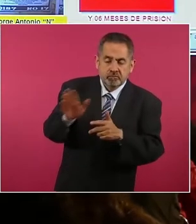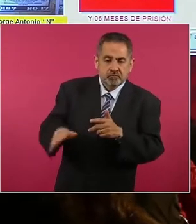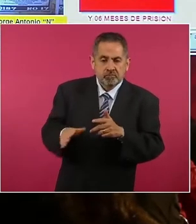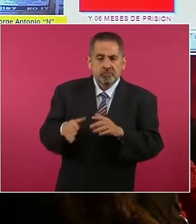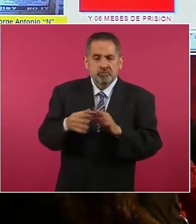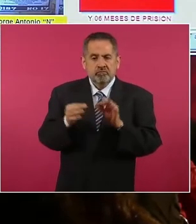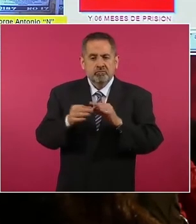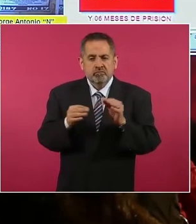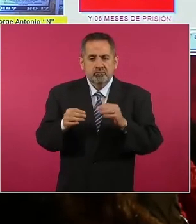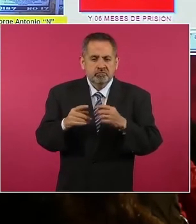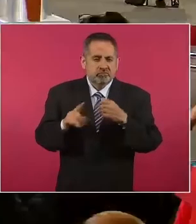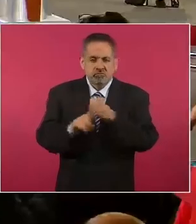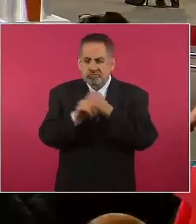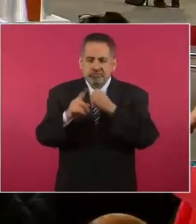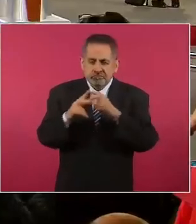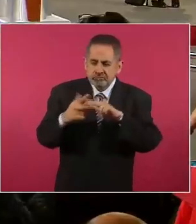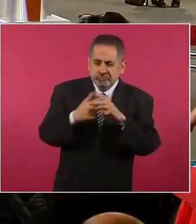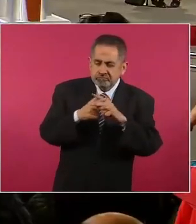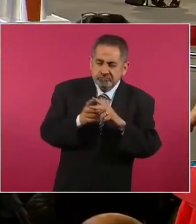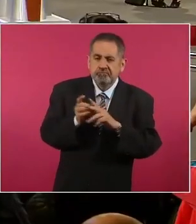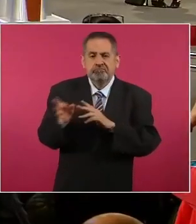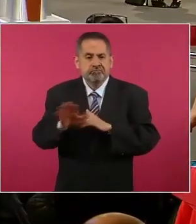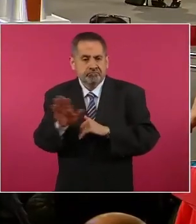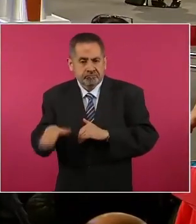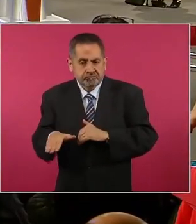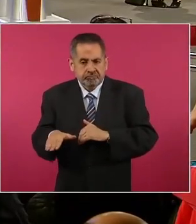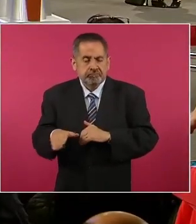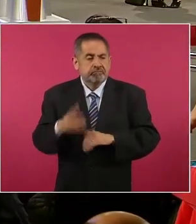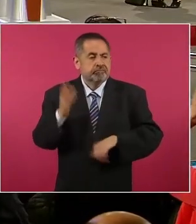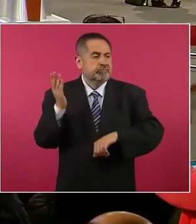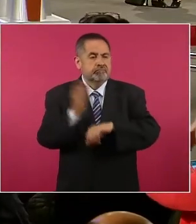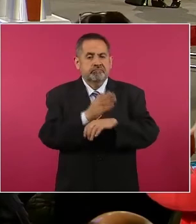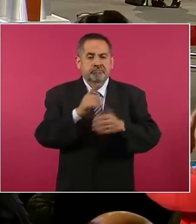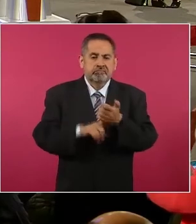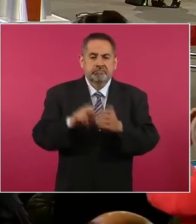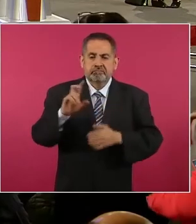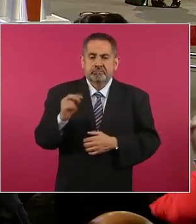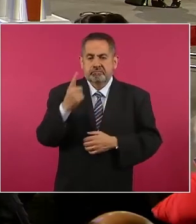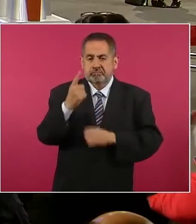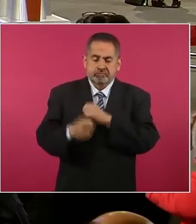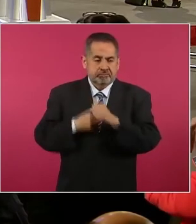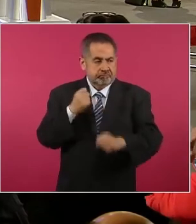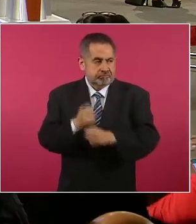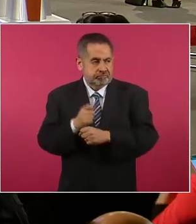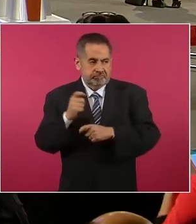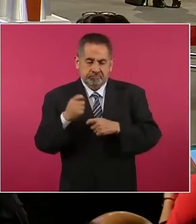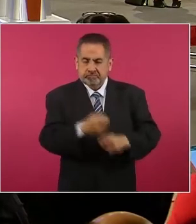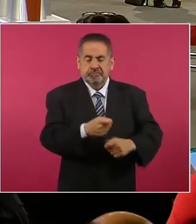homicidio en riña, una de las penalidades de ellos por 31 años. Siguiente.